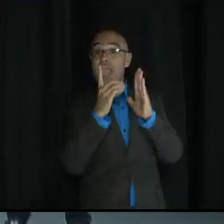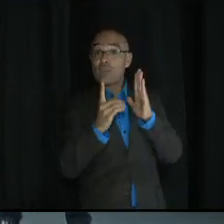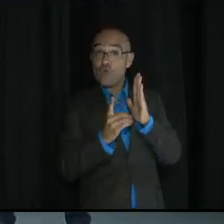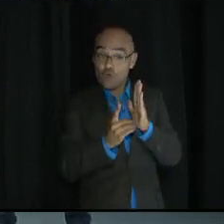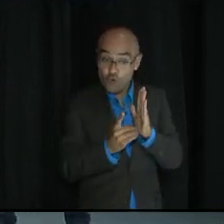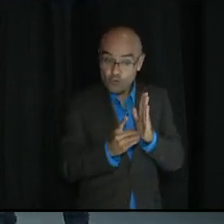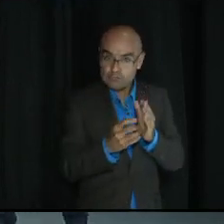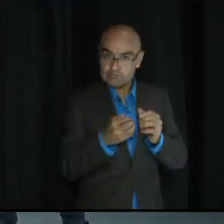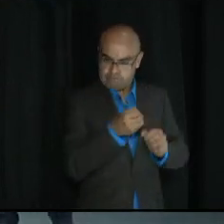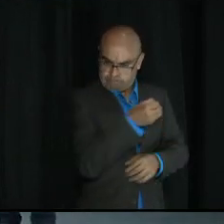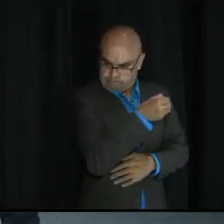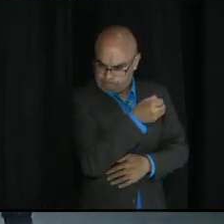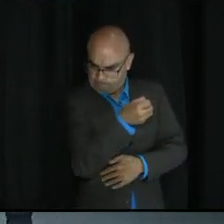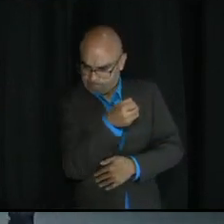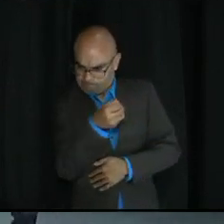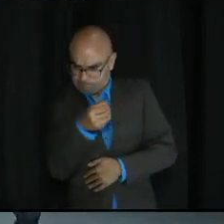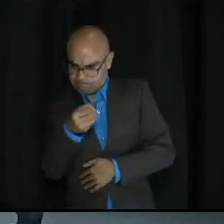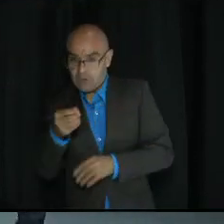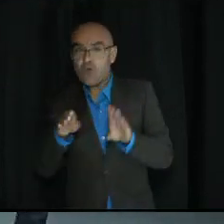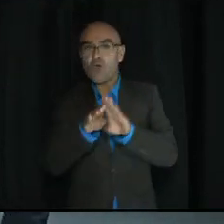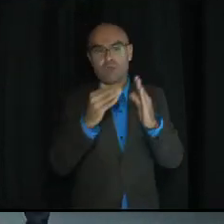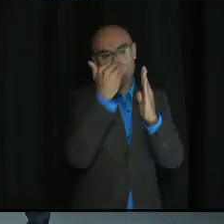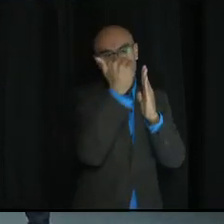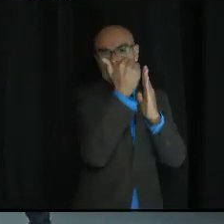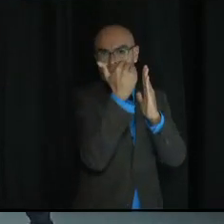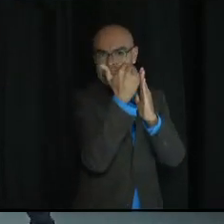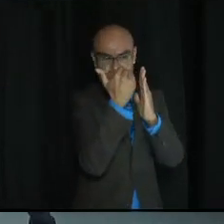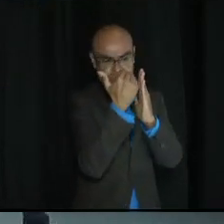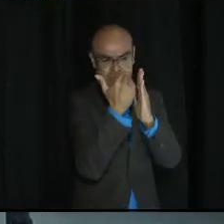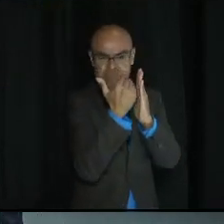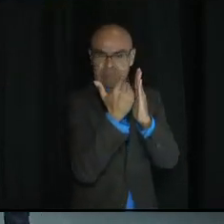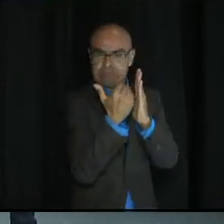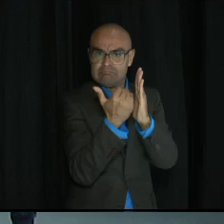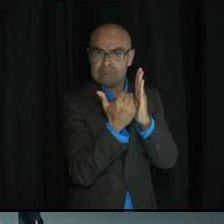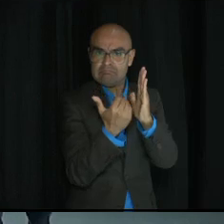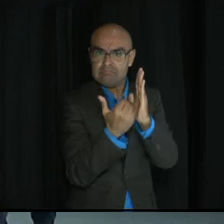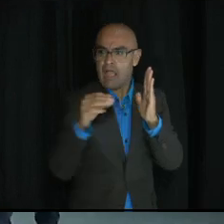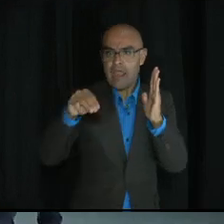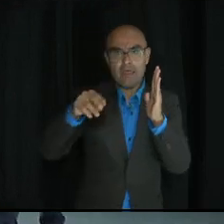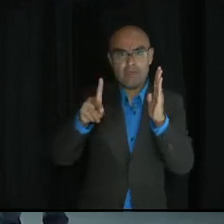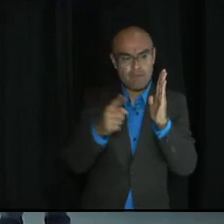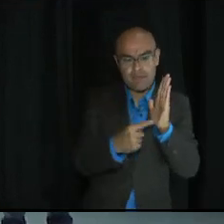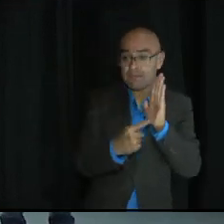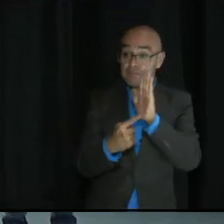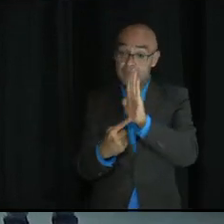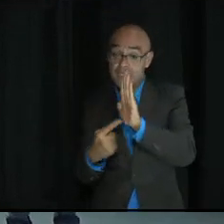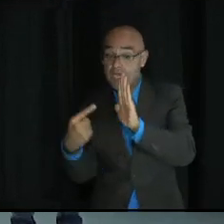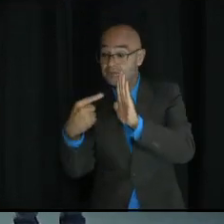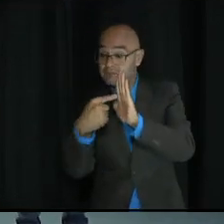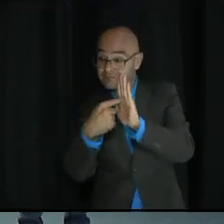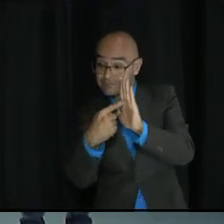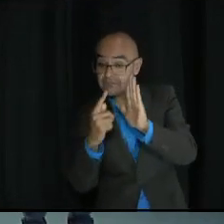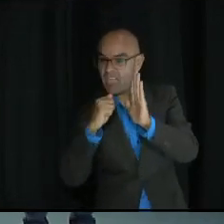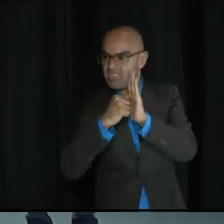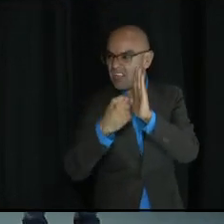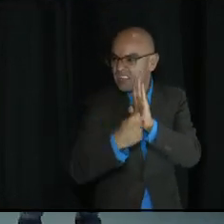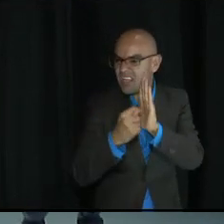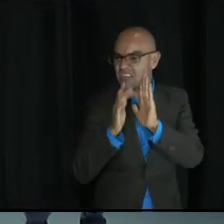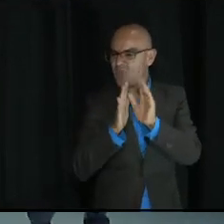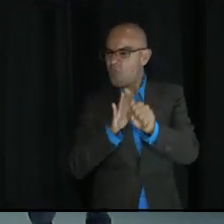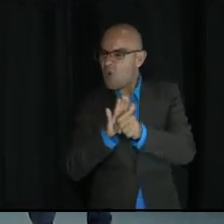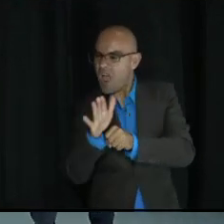Ministerio Público qué tipo de técnicas empleó para poder determinar de